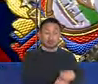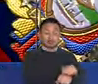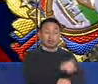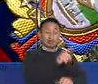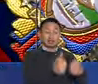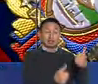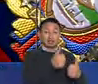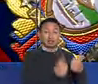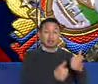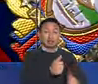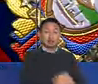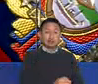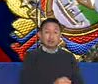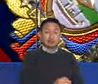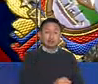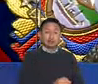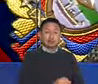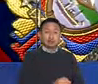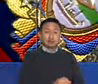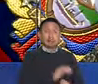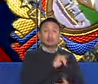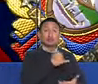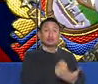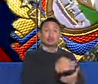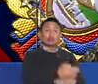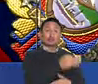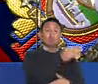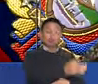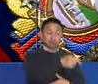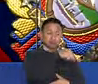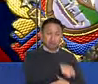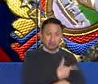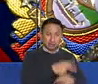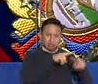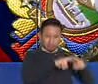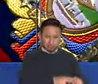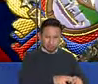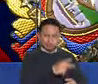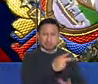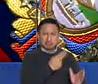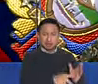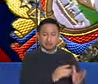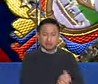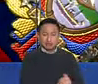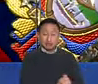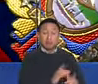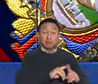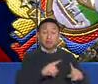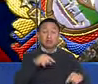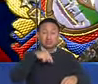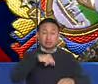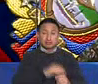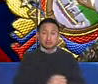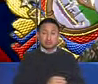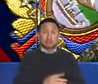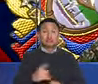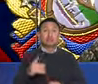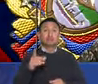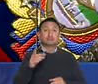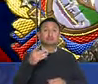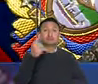candidato de vocal a la Junta Parroquial. Se está ya verificando, pero tiene una boleta de detención